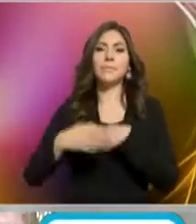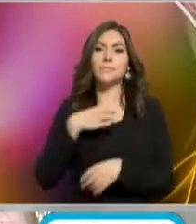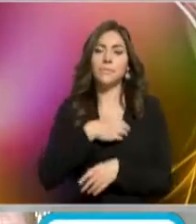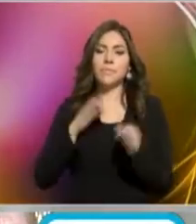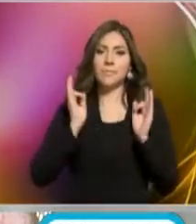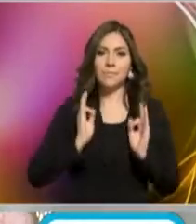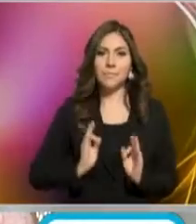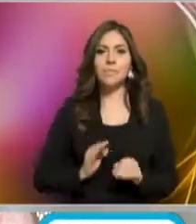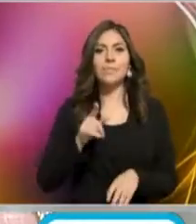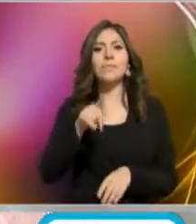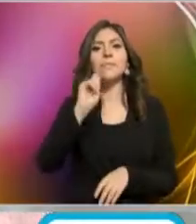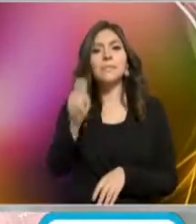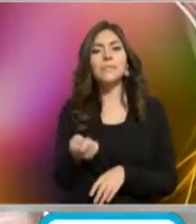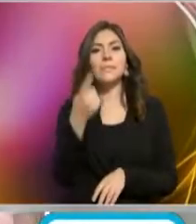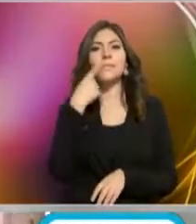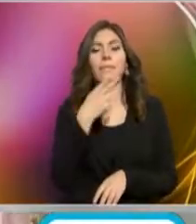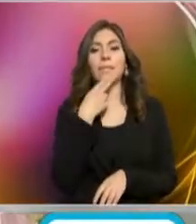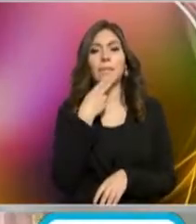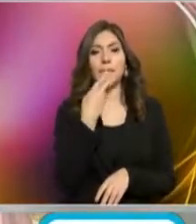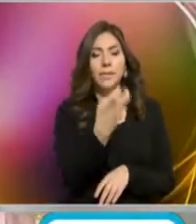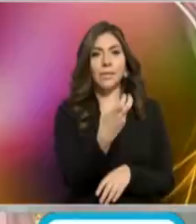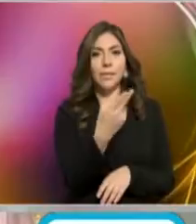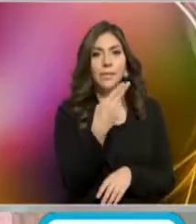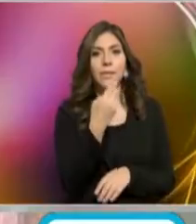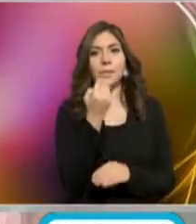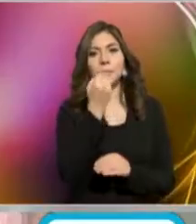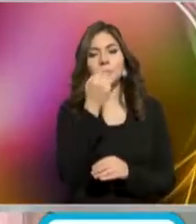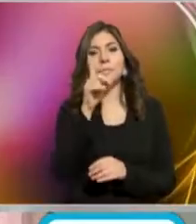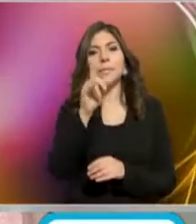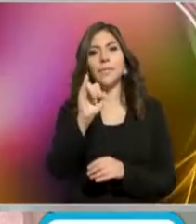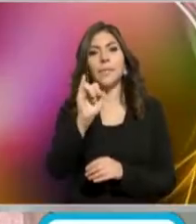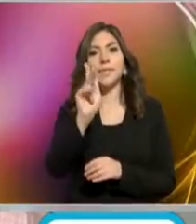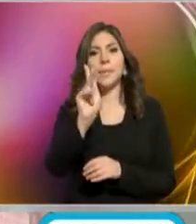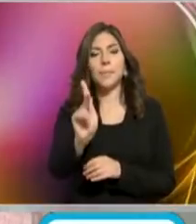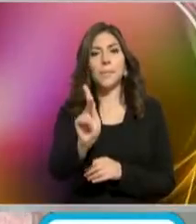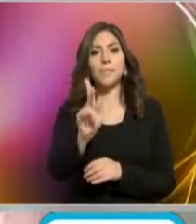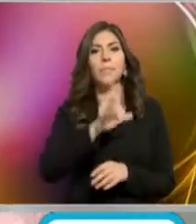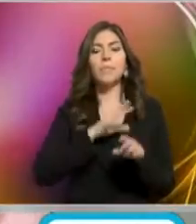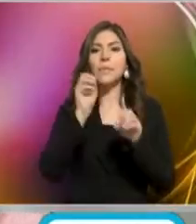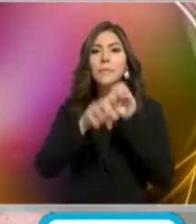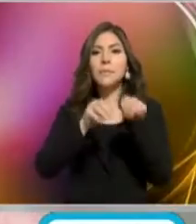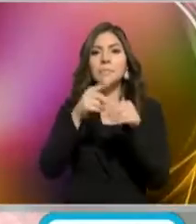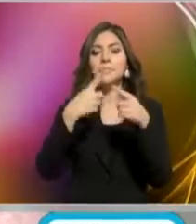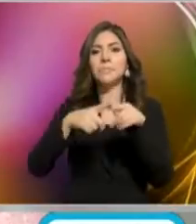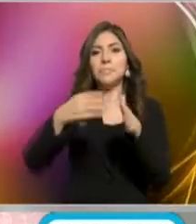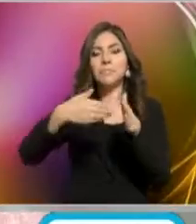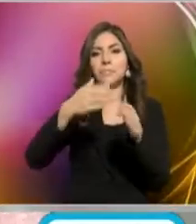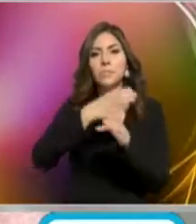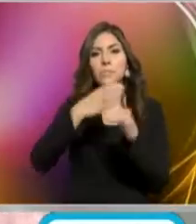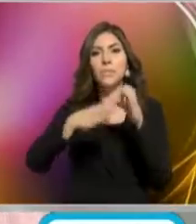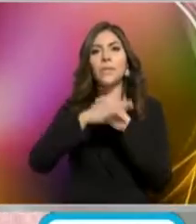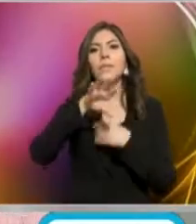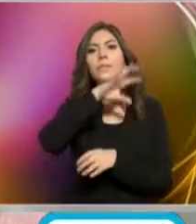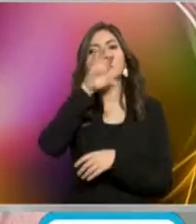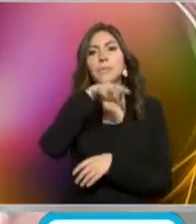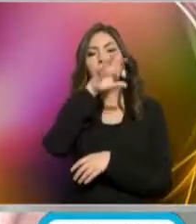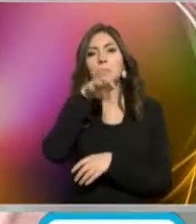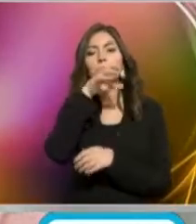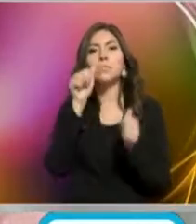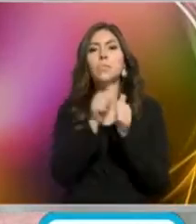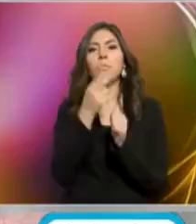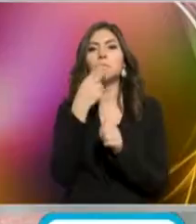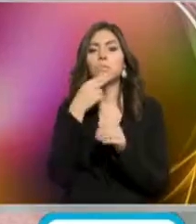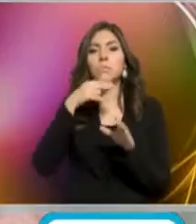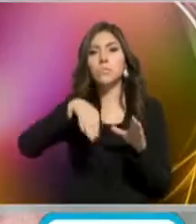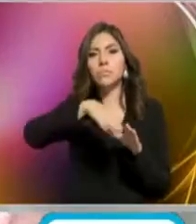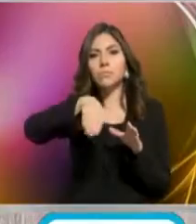la idea. ¿De qué se trata? Vamos a hacer un dip. Está bueno, vamos a combinarle varias cosas. Y vamos a hacer con cebolla caramelizada, como bien decías, le vamos